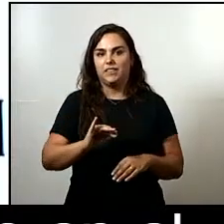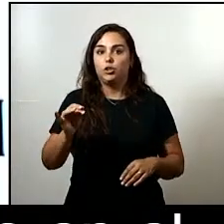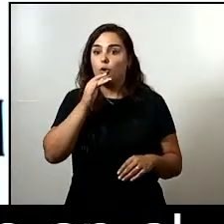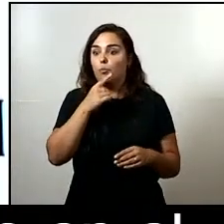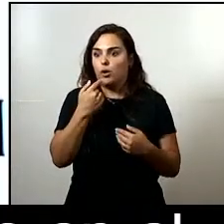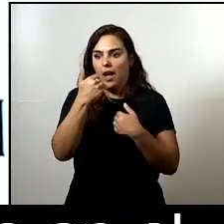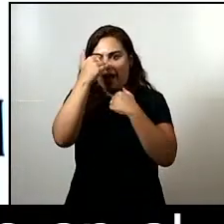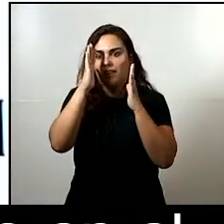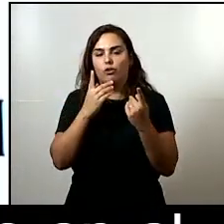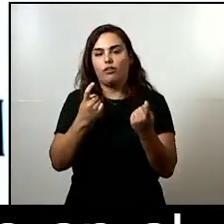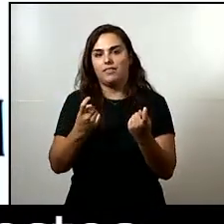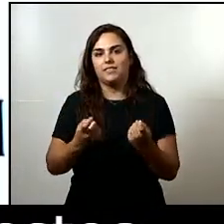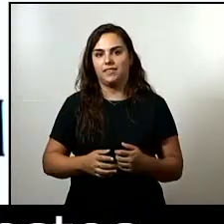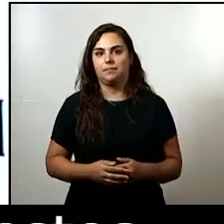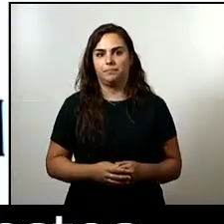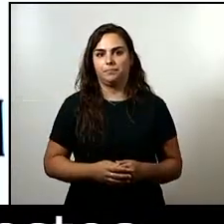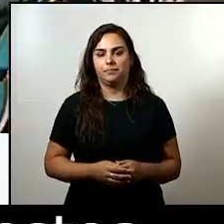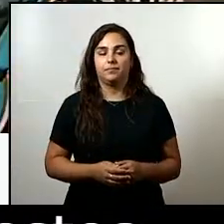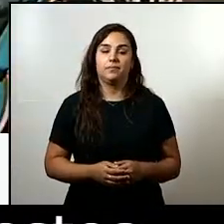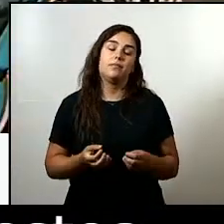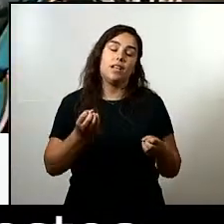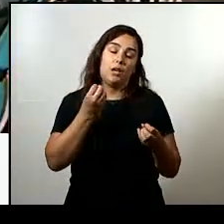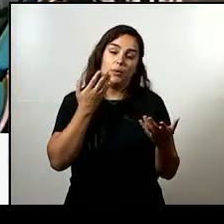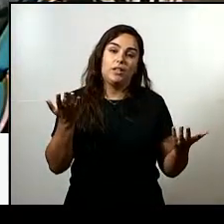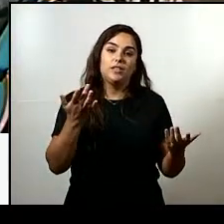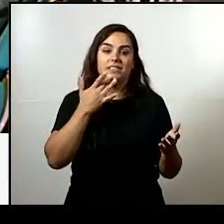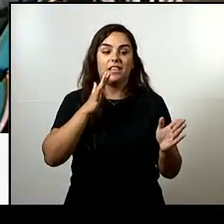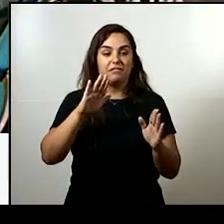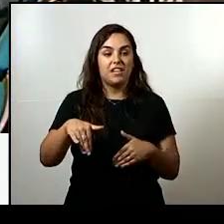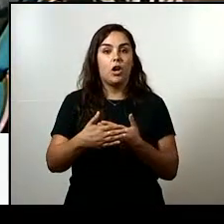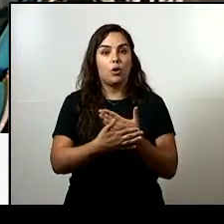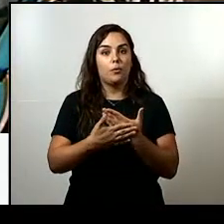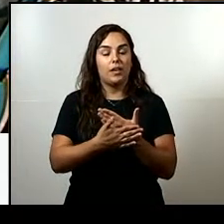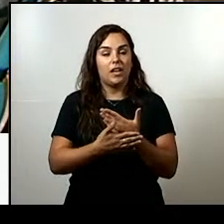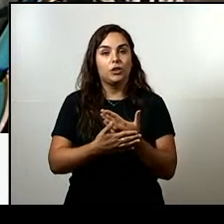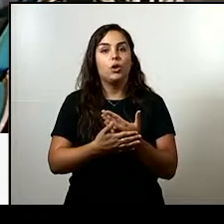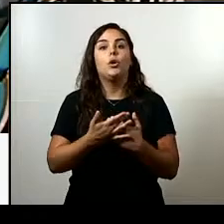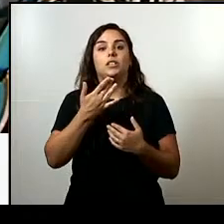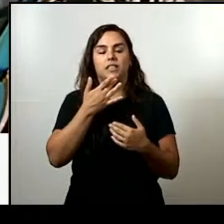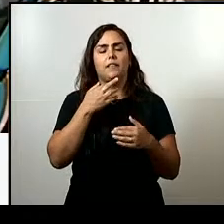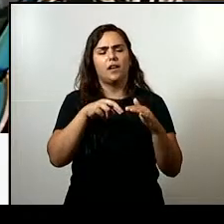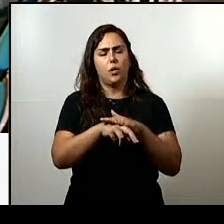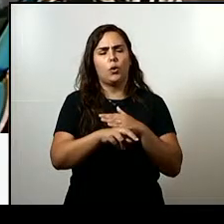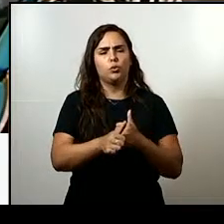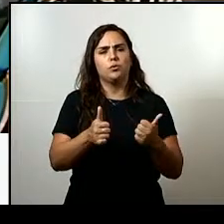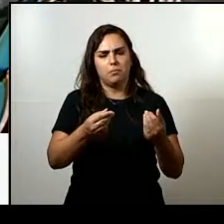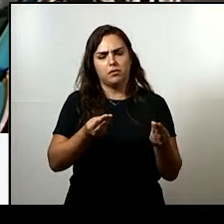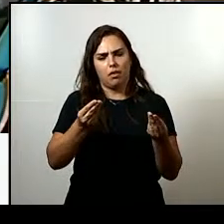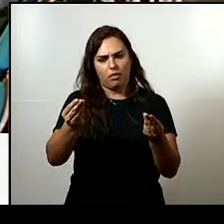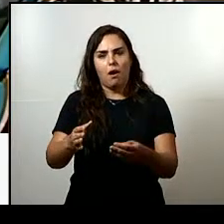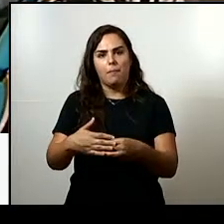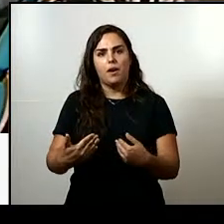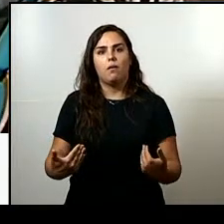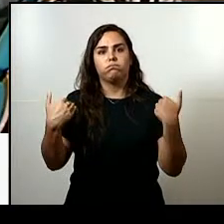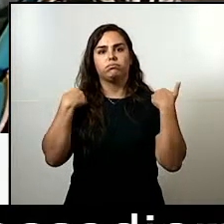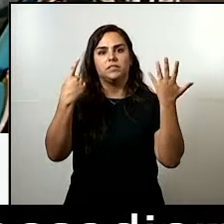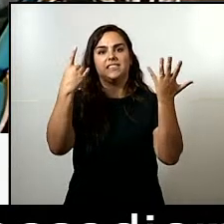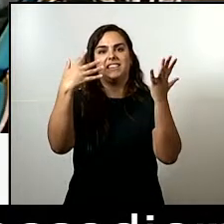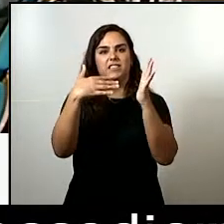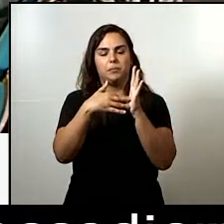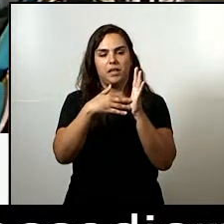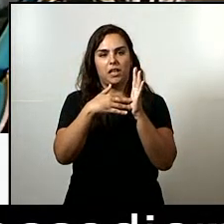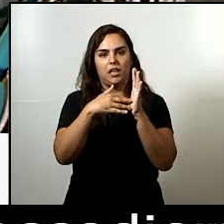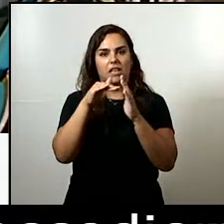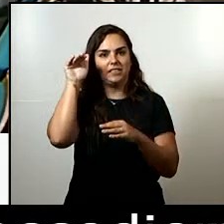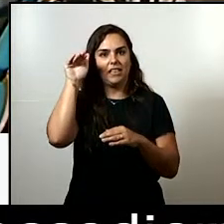esa atención. Y ya la última, entonces, si finalmente el Gobierno accediera a dar más recursos a las comunidades para que se dieran cargo de esos 6.000